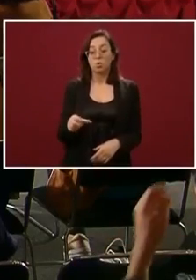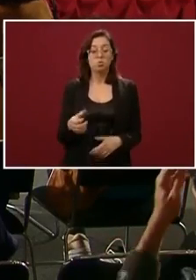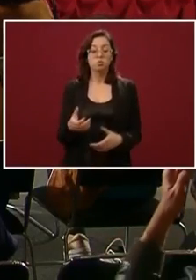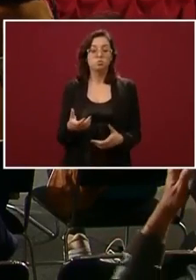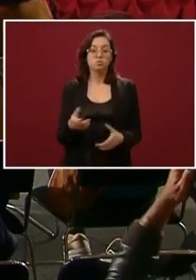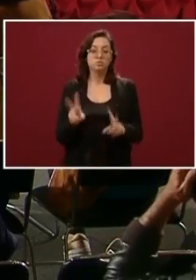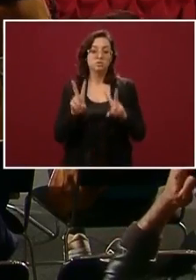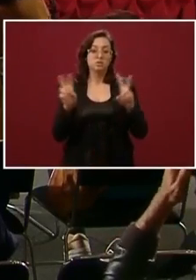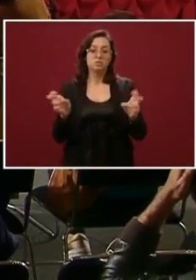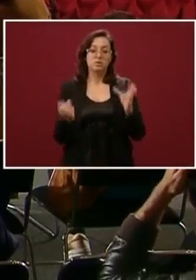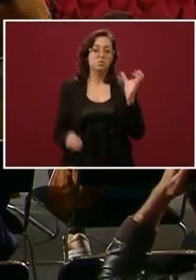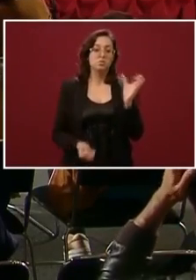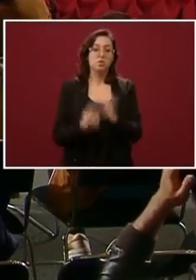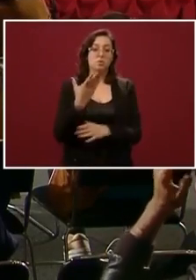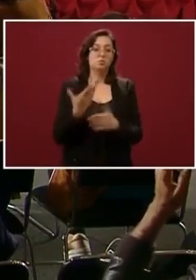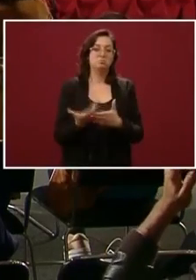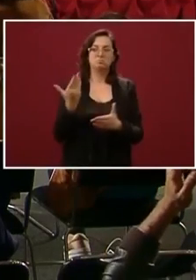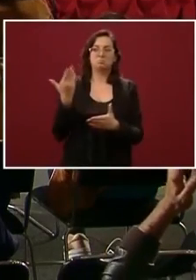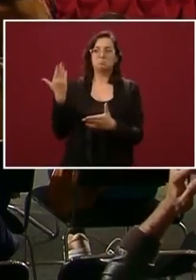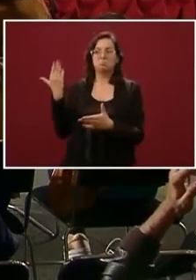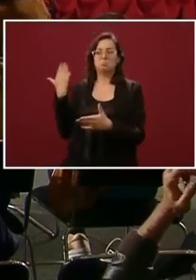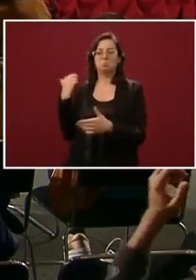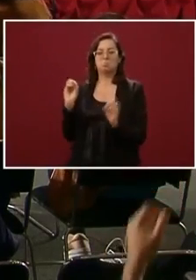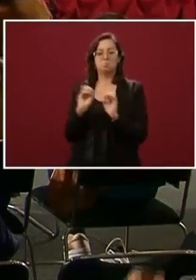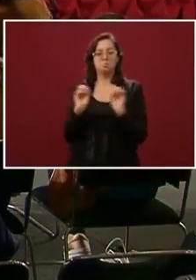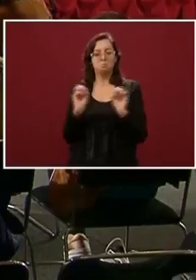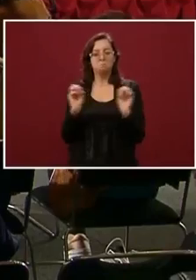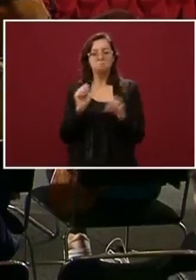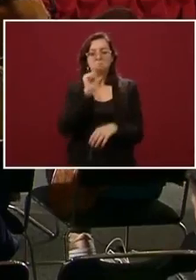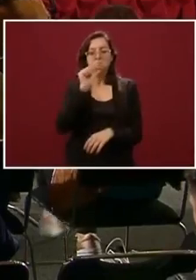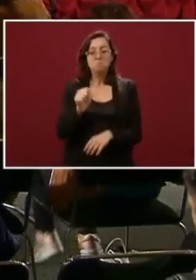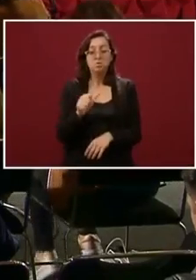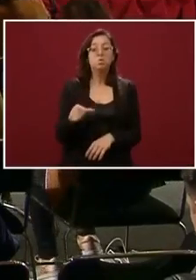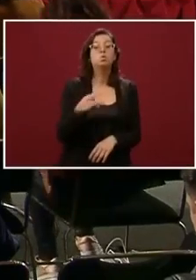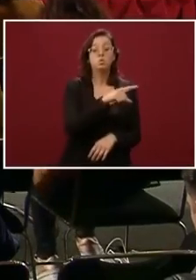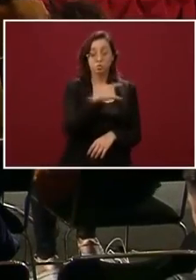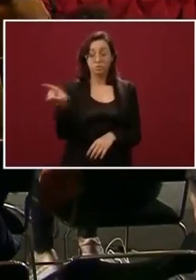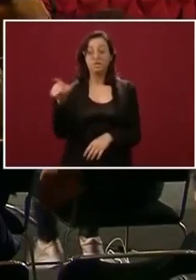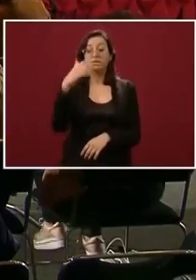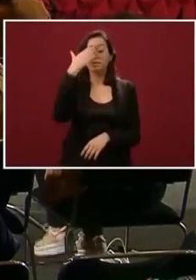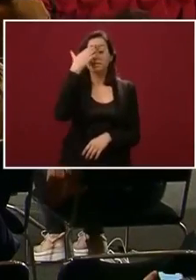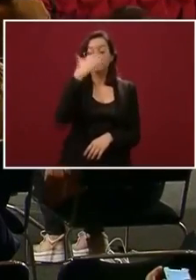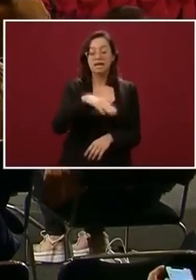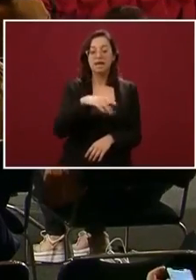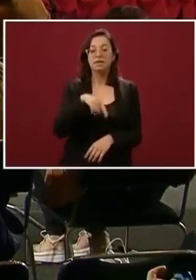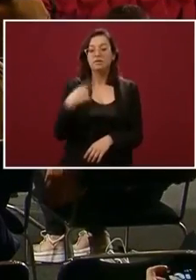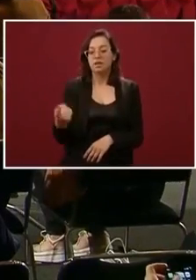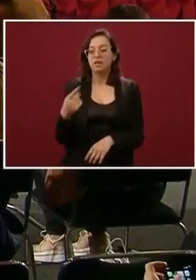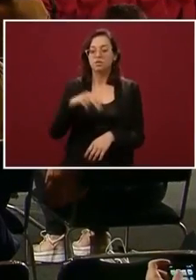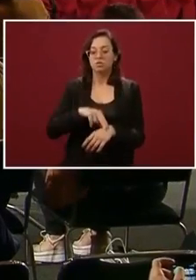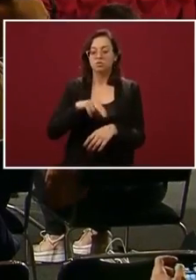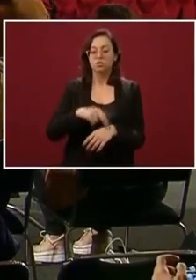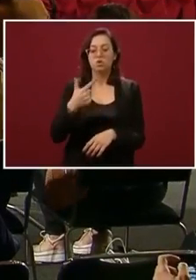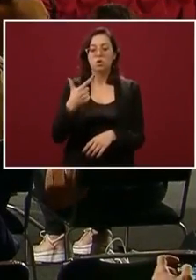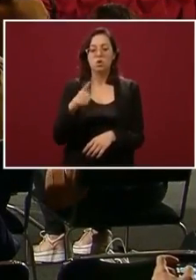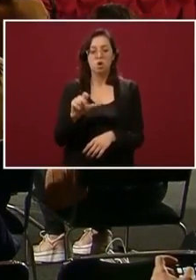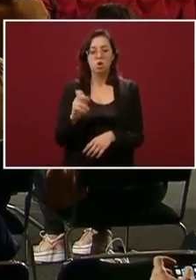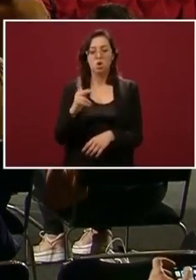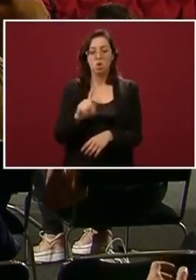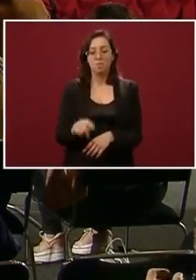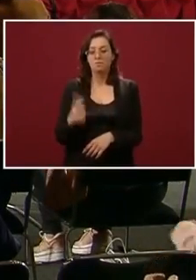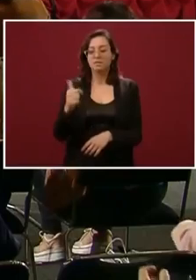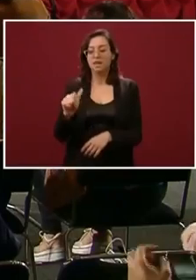ocasiones anteriores. Como ustedes ya saben, porque de hecho el doctor López-Gatell lo ha comentado en varias ocasiones,